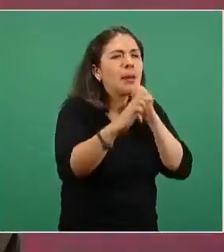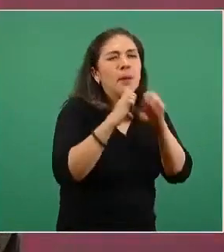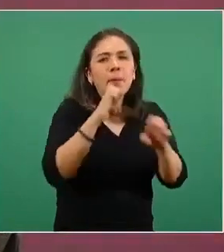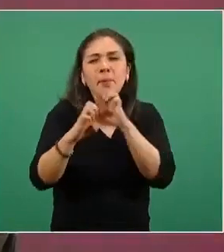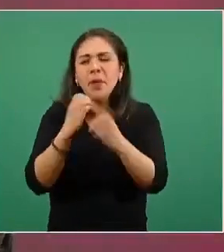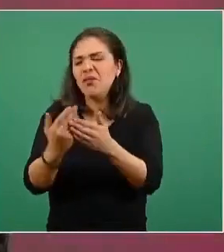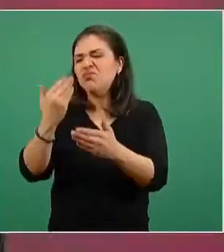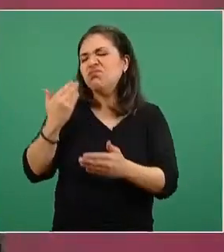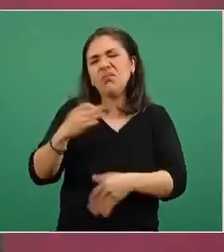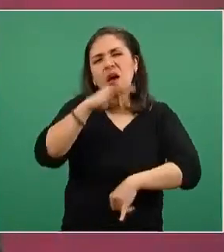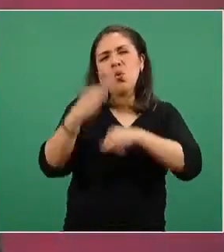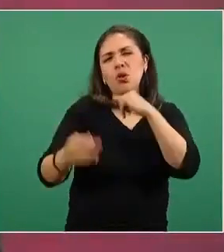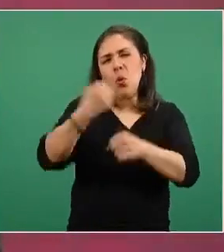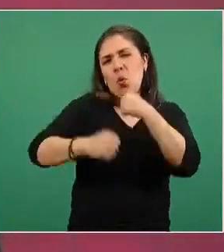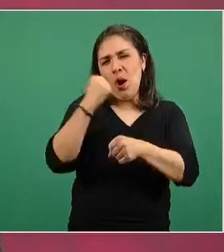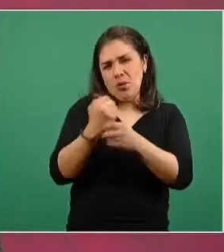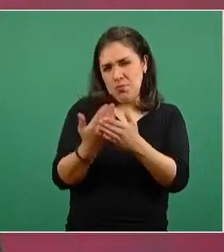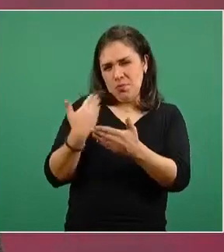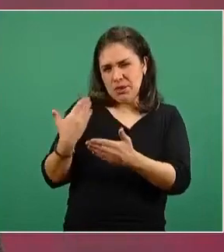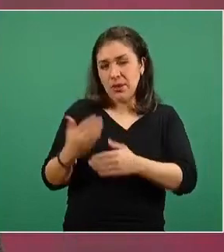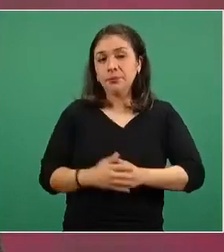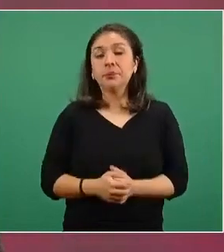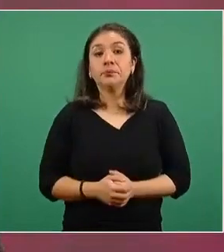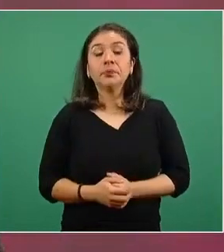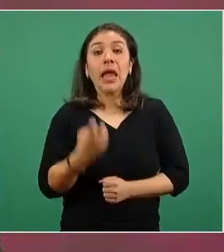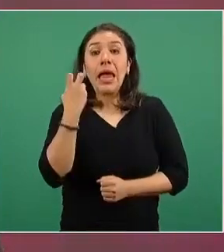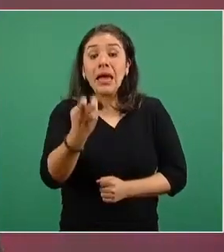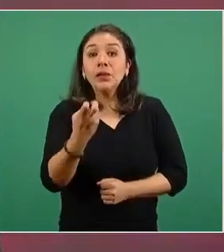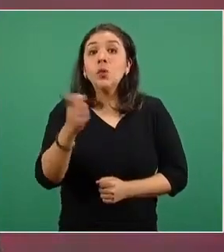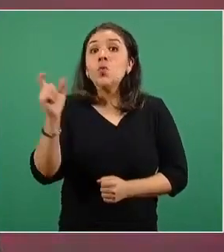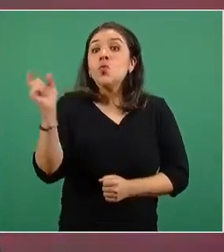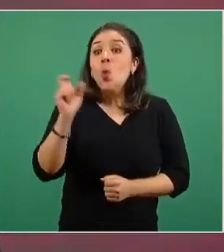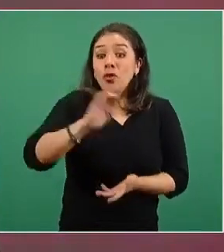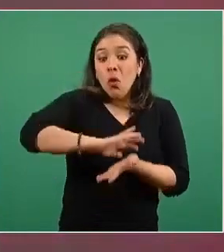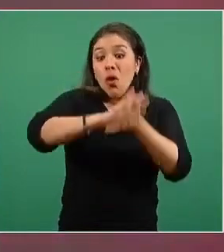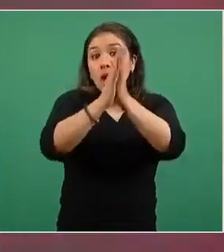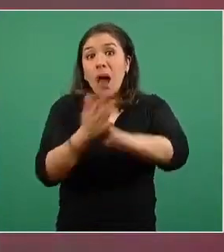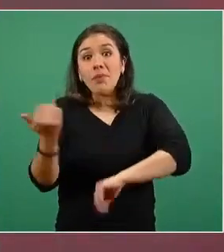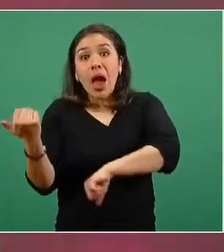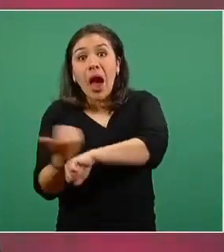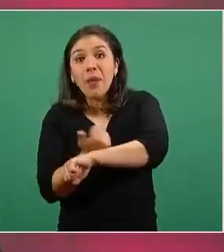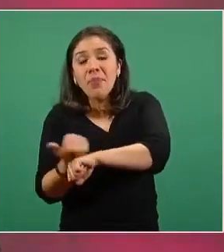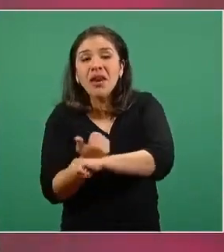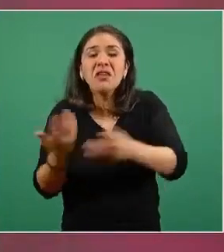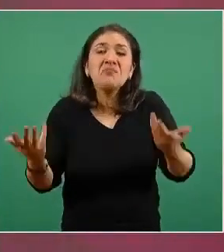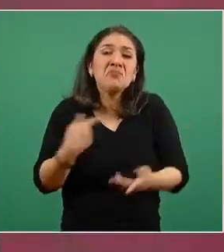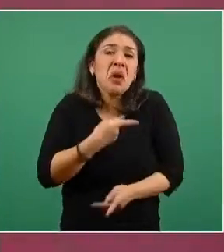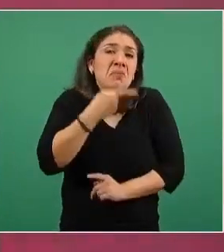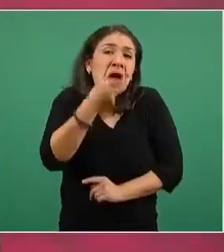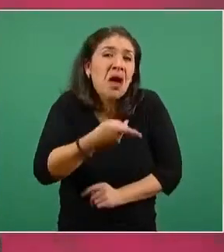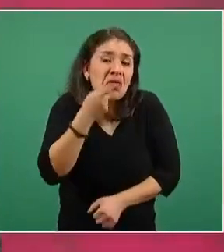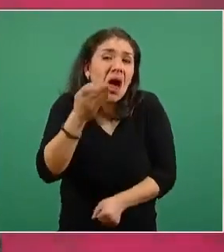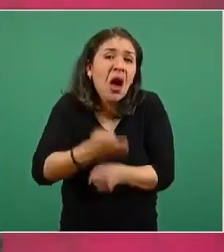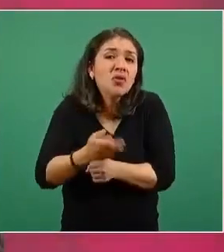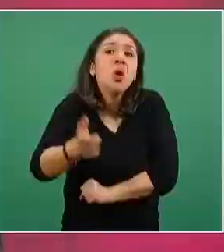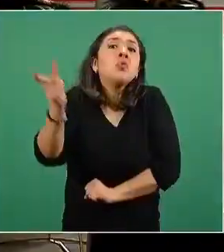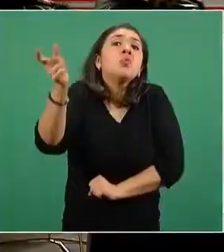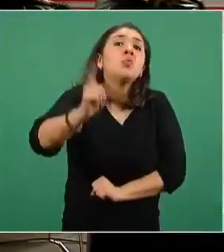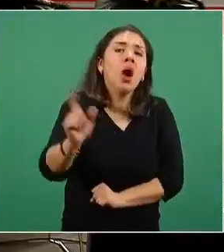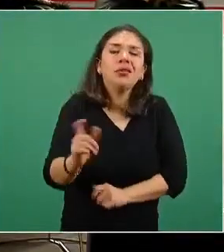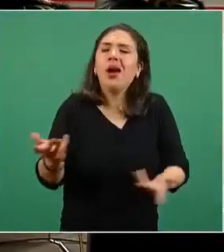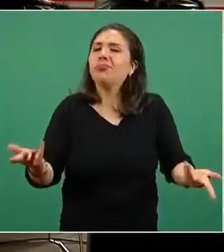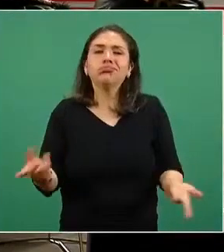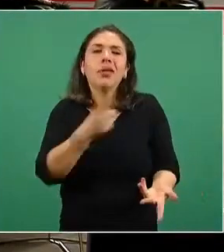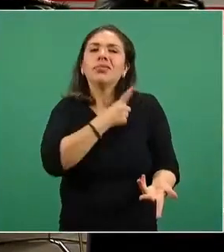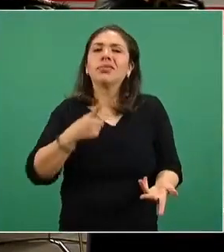pasado. Entonces, respecto a cuándo va a pasar a semáforo amarillo, no tiene caso especular, hay que estar atentos todos